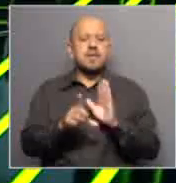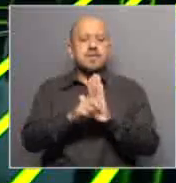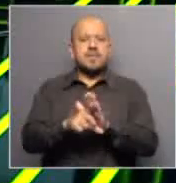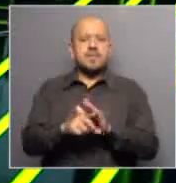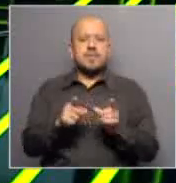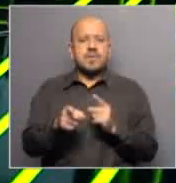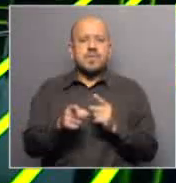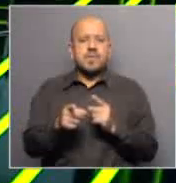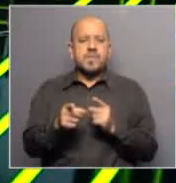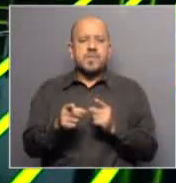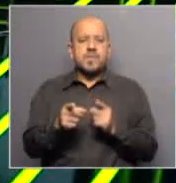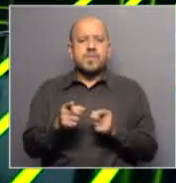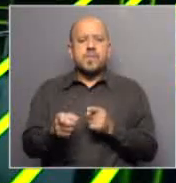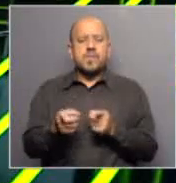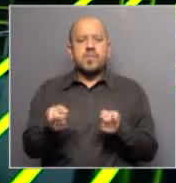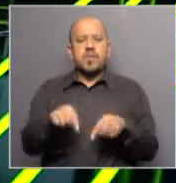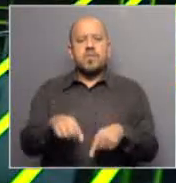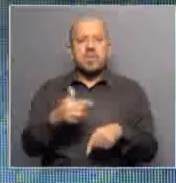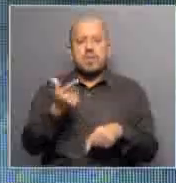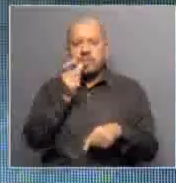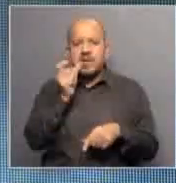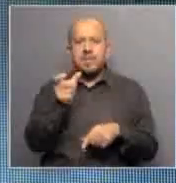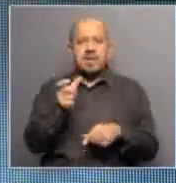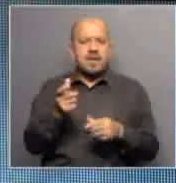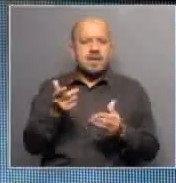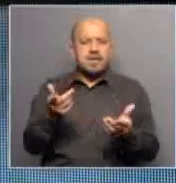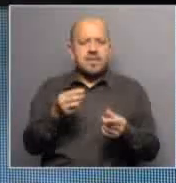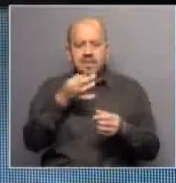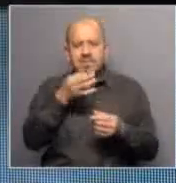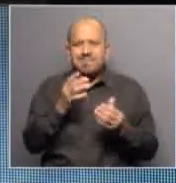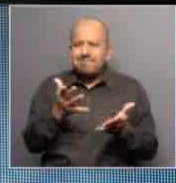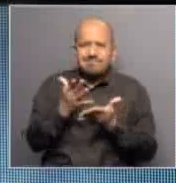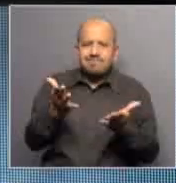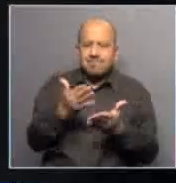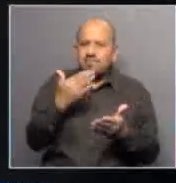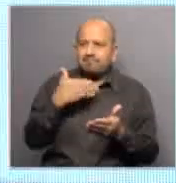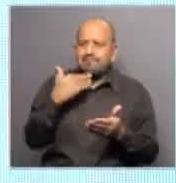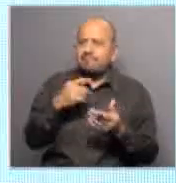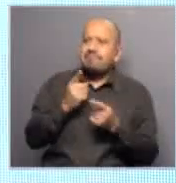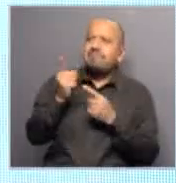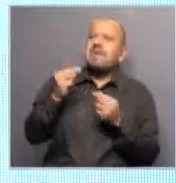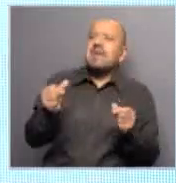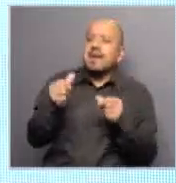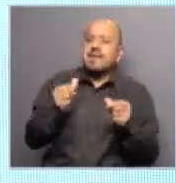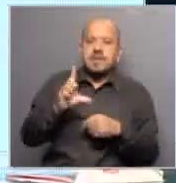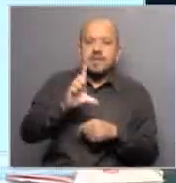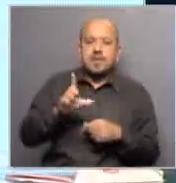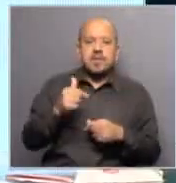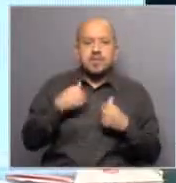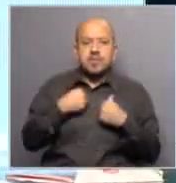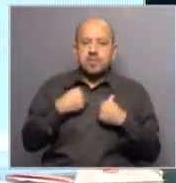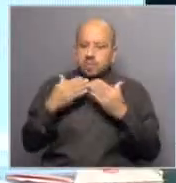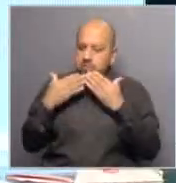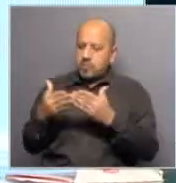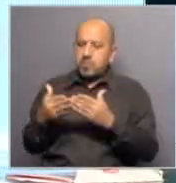con... Vuelvo a la palabra zozobra, porque es inentendible. Bueno, ahora la pregunta que me queda para hacerte,